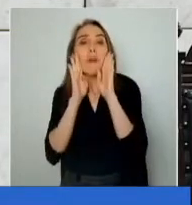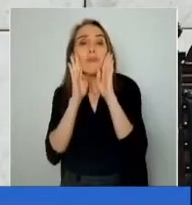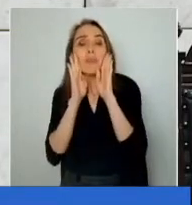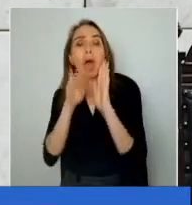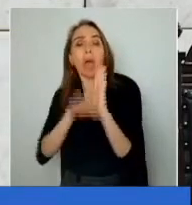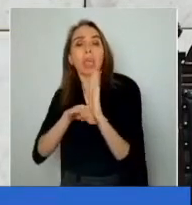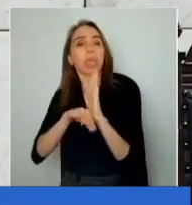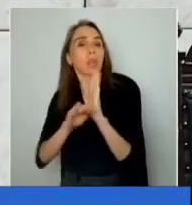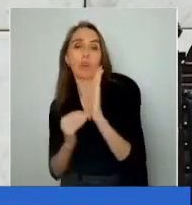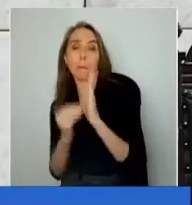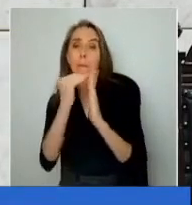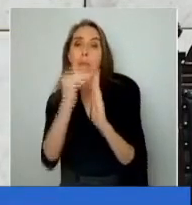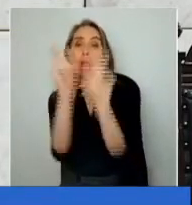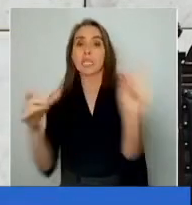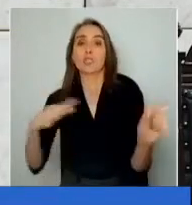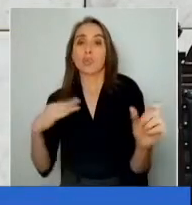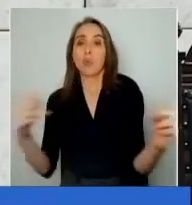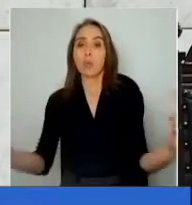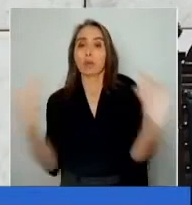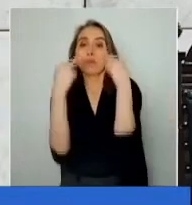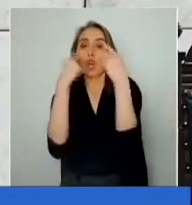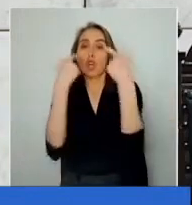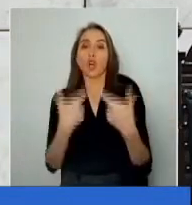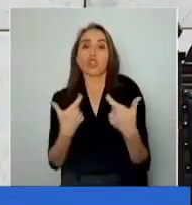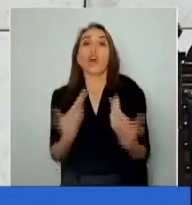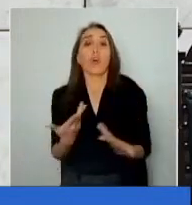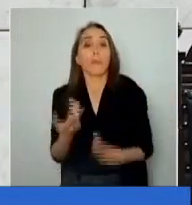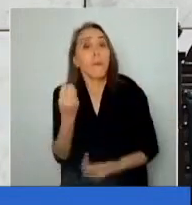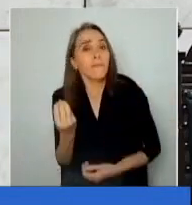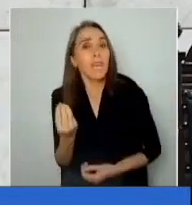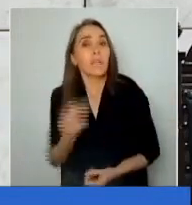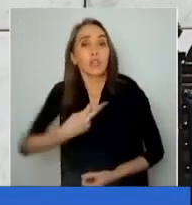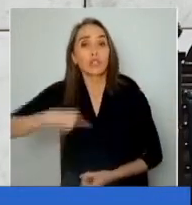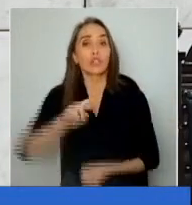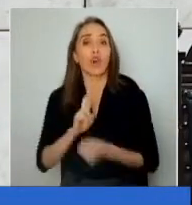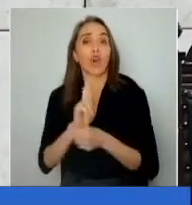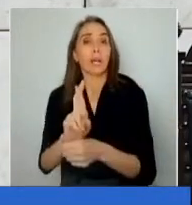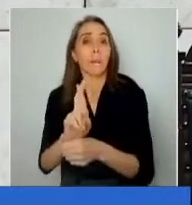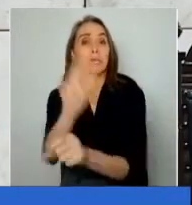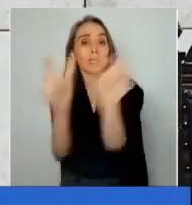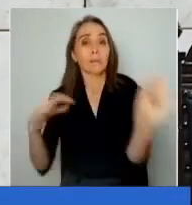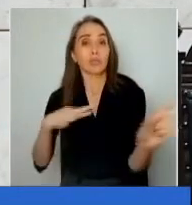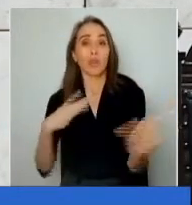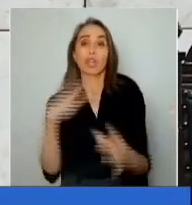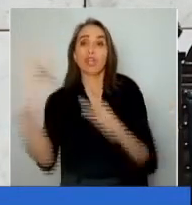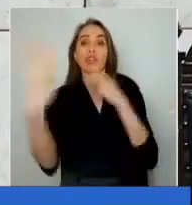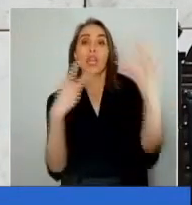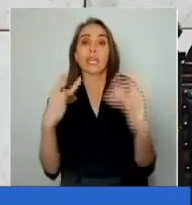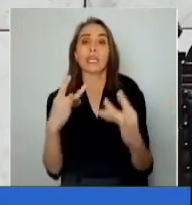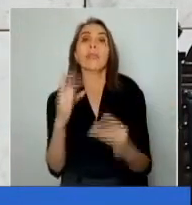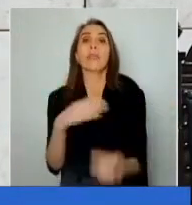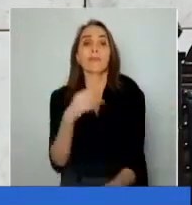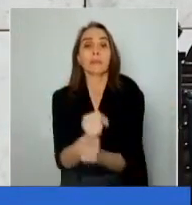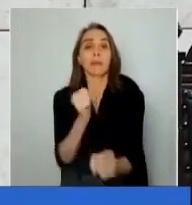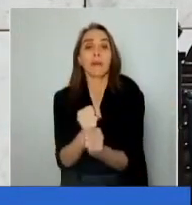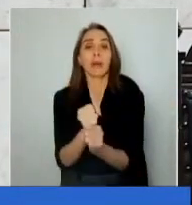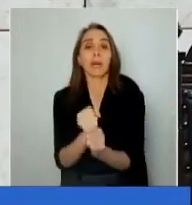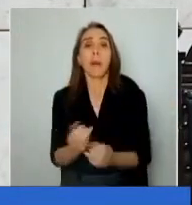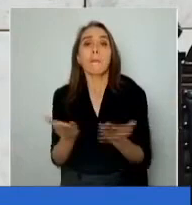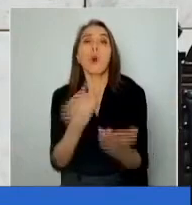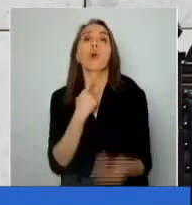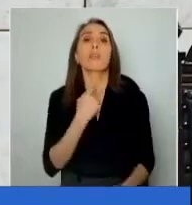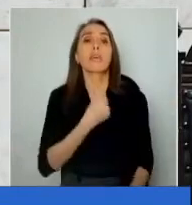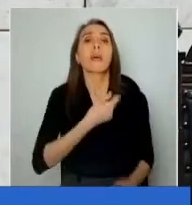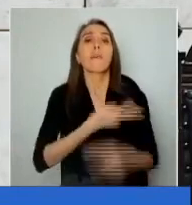está bien que así sea porque como representante selectos tenemos la responsabilidad de actuar En beneficio del interés público dejando de lado